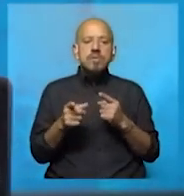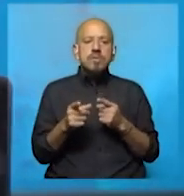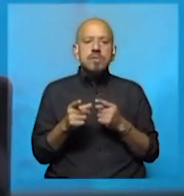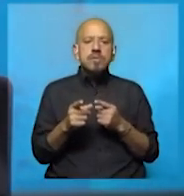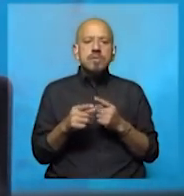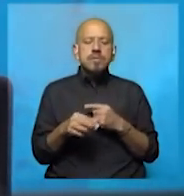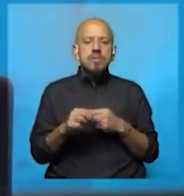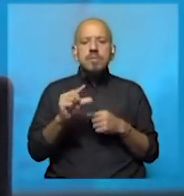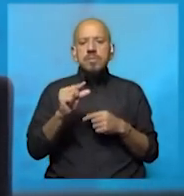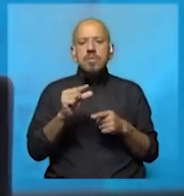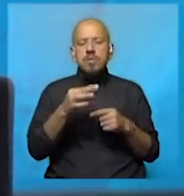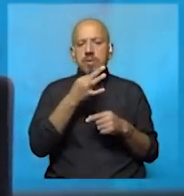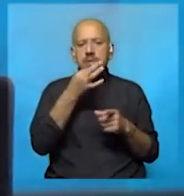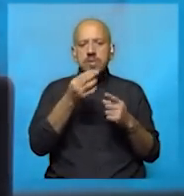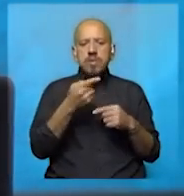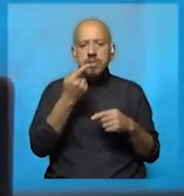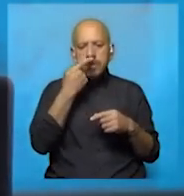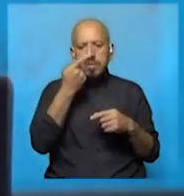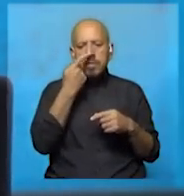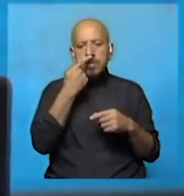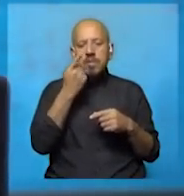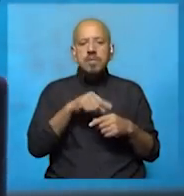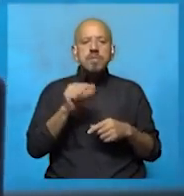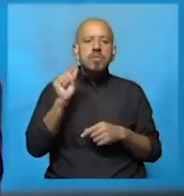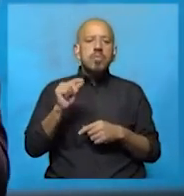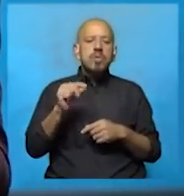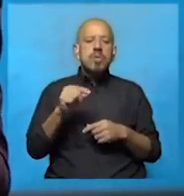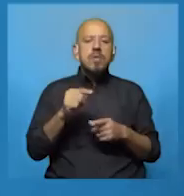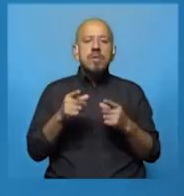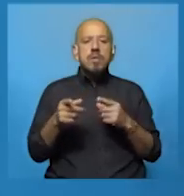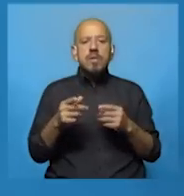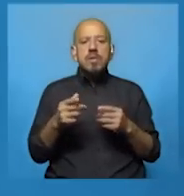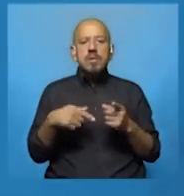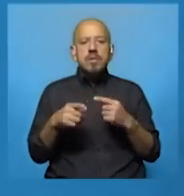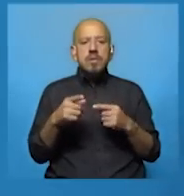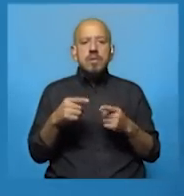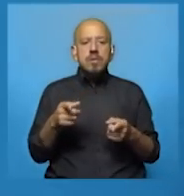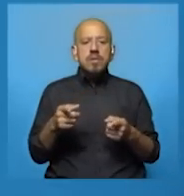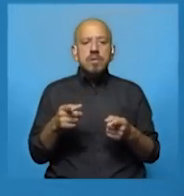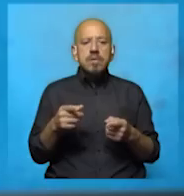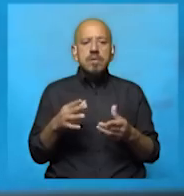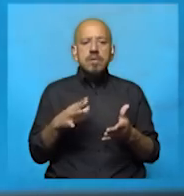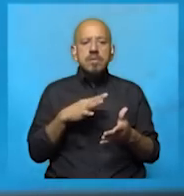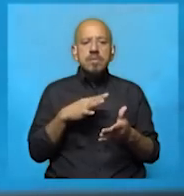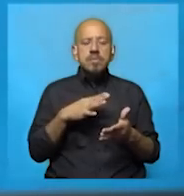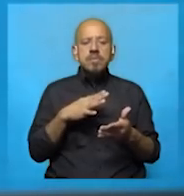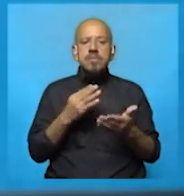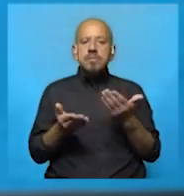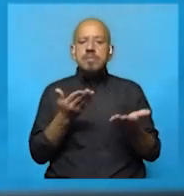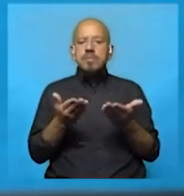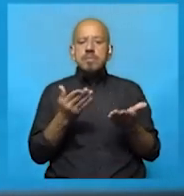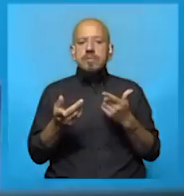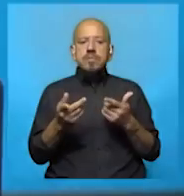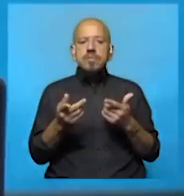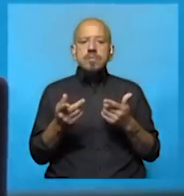Hace algunos días publicaste algo interesante en Twitter a propósito una reflexión A propósito de esta pena y ahí lo comparas con lo que yo mencionaba un poco